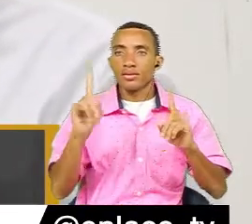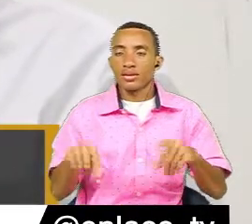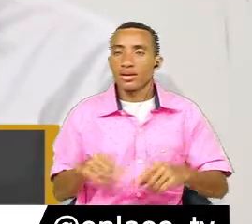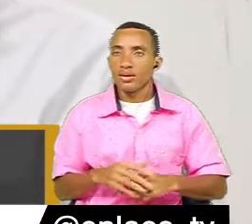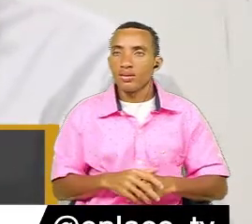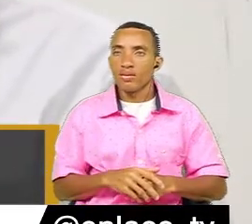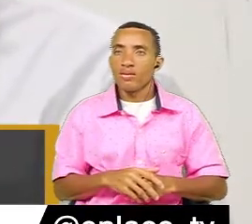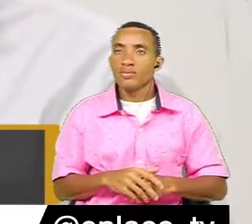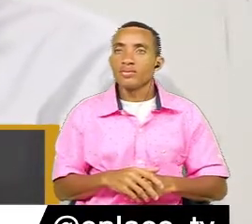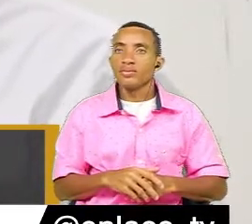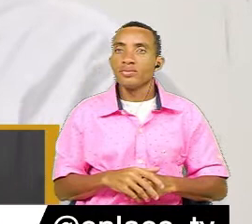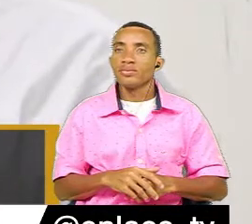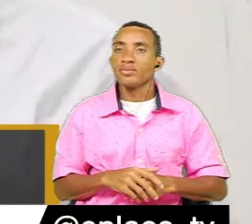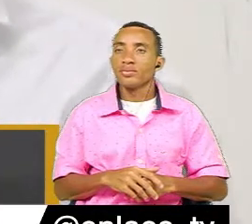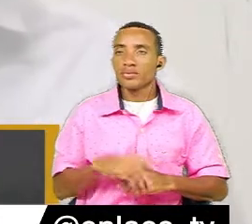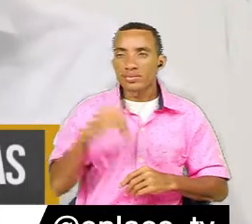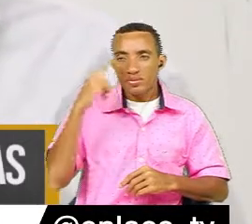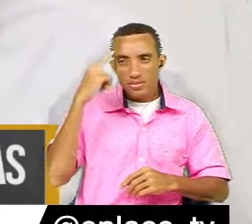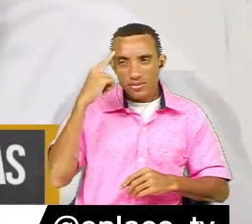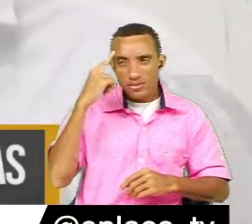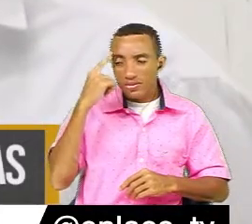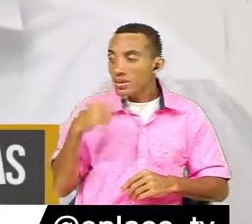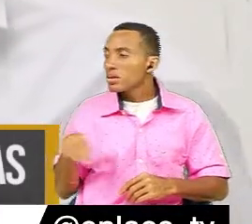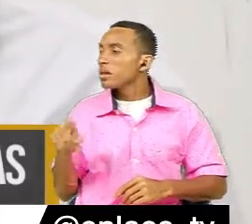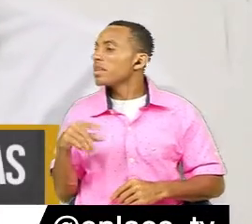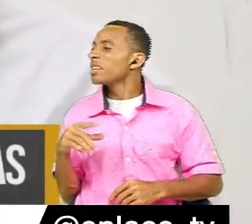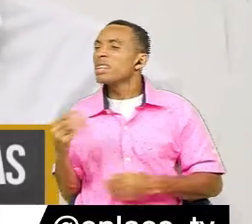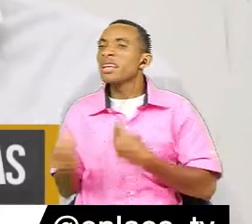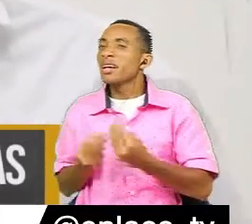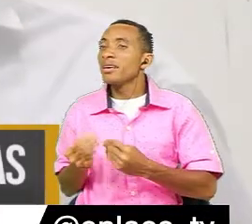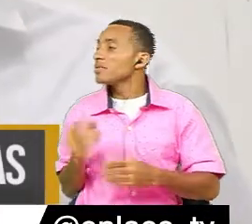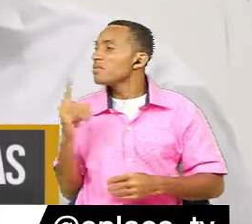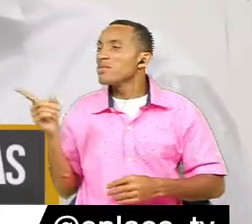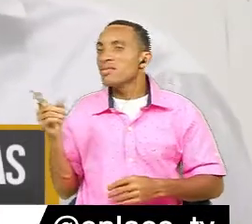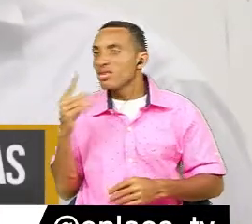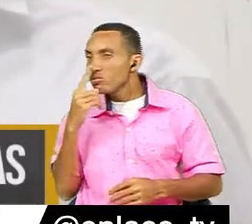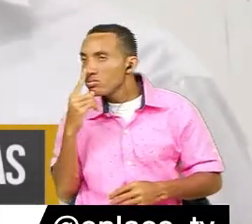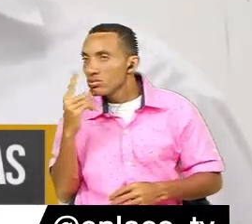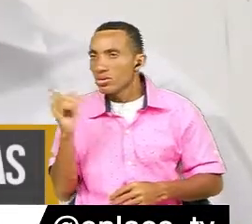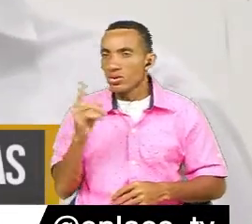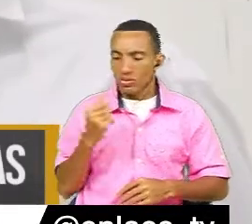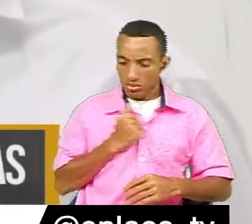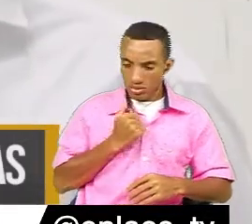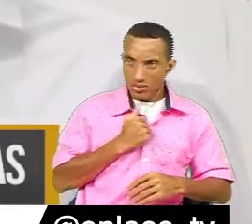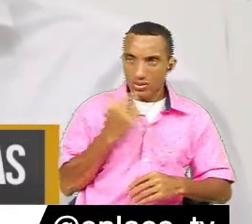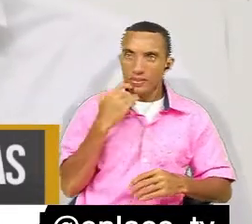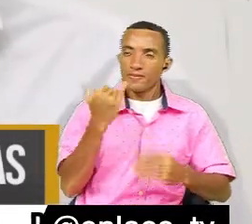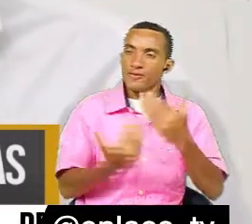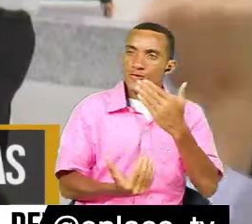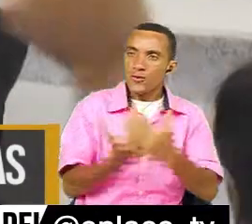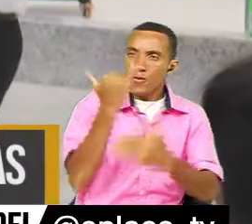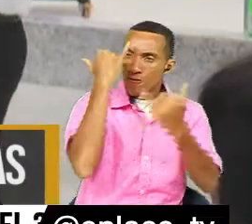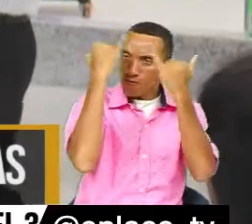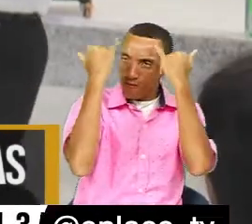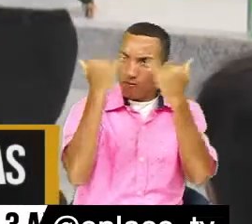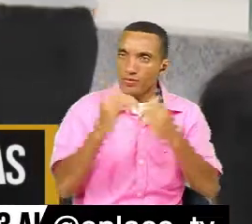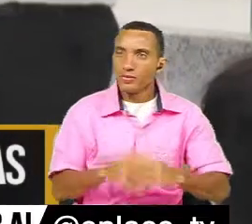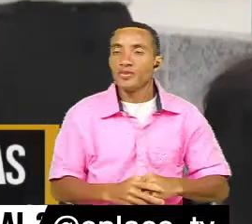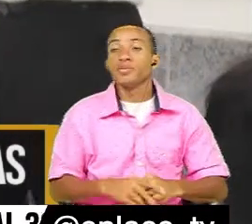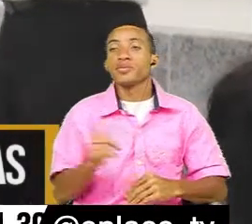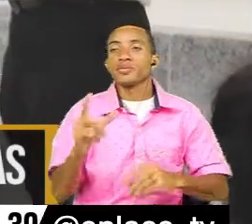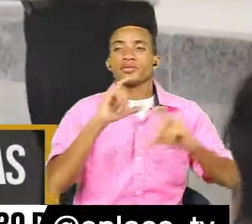y también pensar en lo que están haciendo, ¿sí? No ponerse a pensar en otras cosas. Y innovar, hay que innovar. Por su parte, la